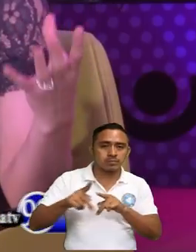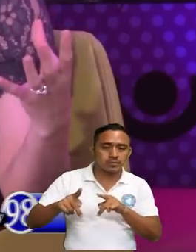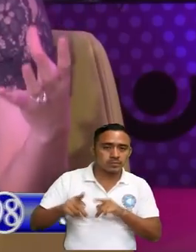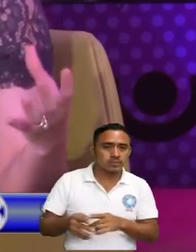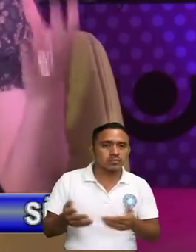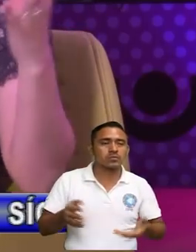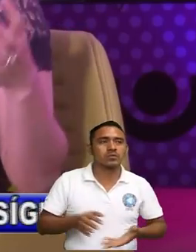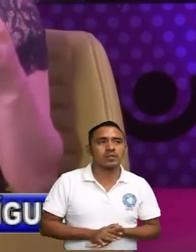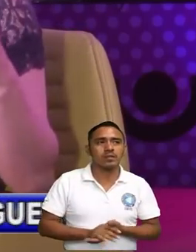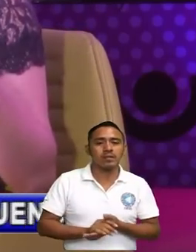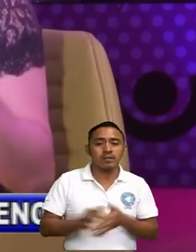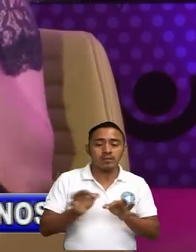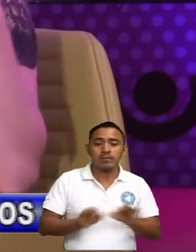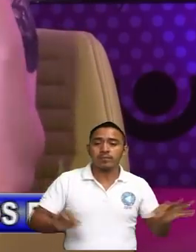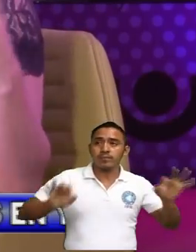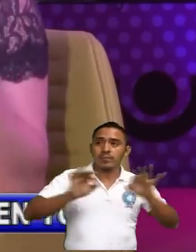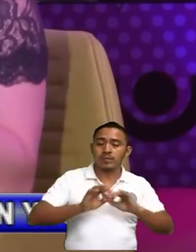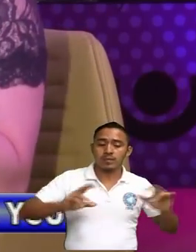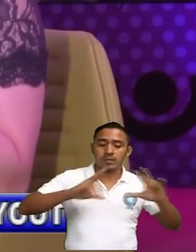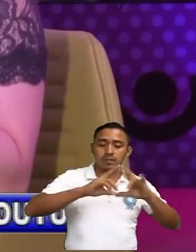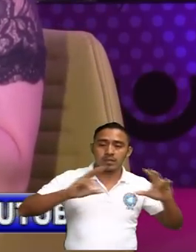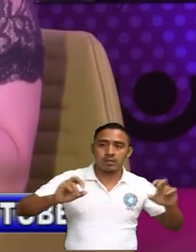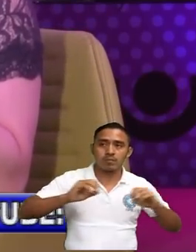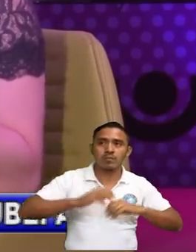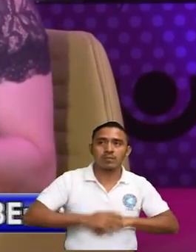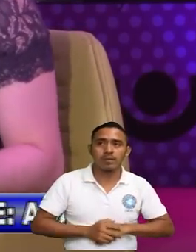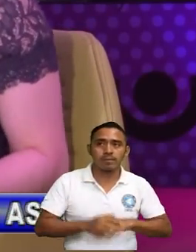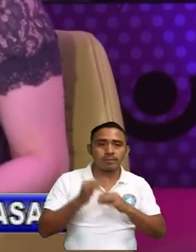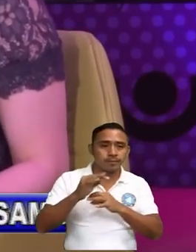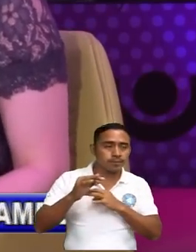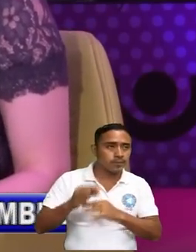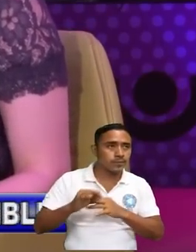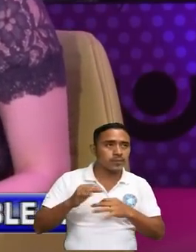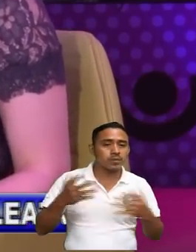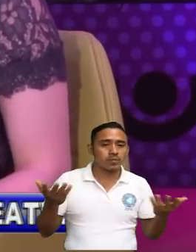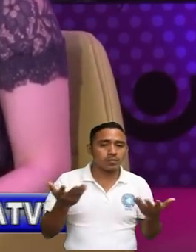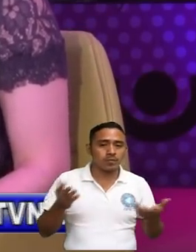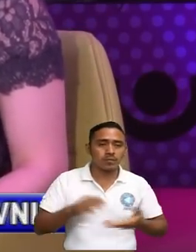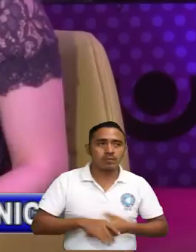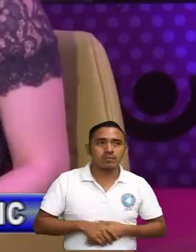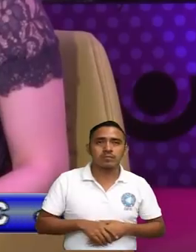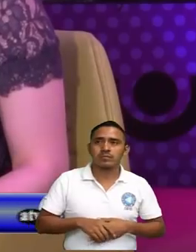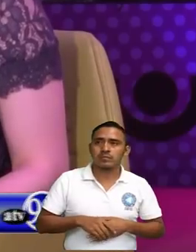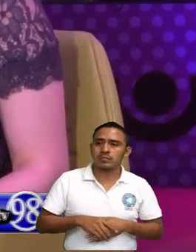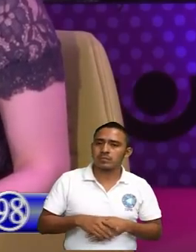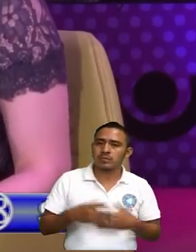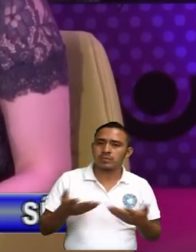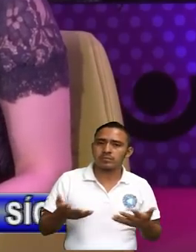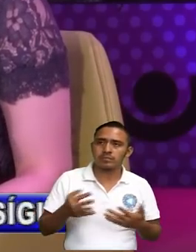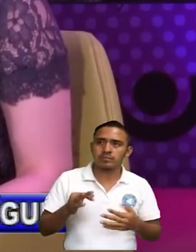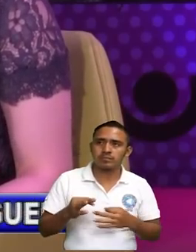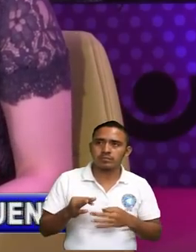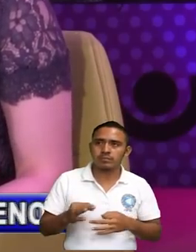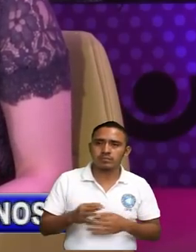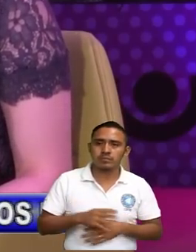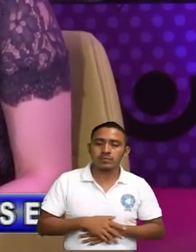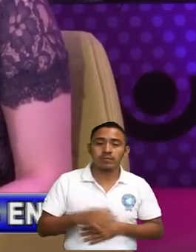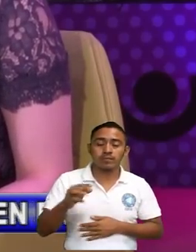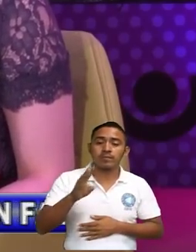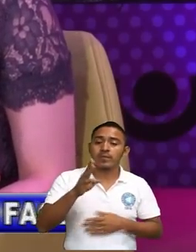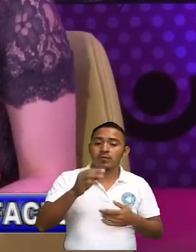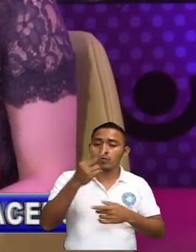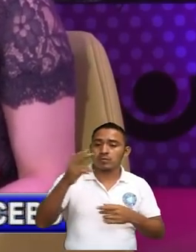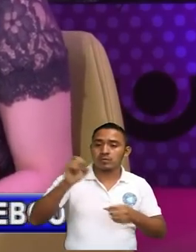elementos icónicos de nuestra Managua, esos elementos arquitectónicos, y por eso decidimos llevar el lema de Managua Bicentenaria